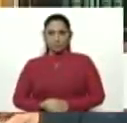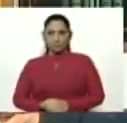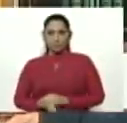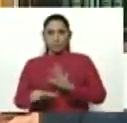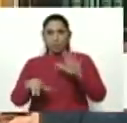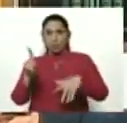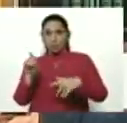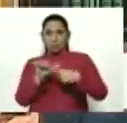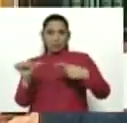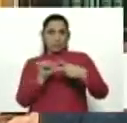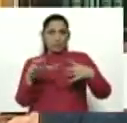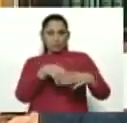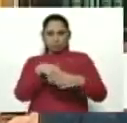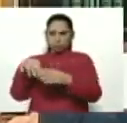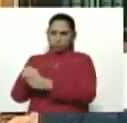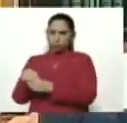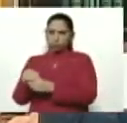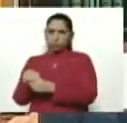11 semanas de cuarentena